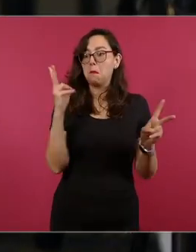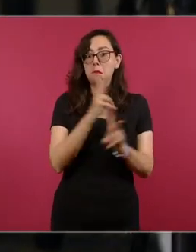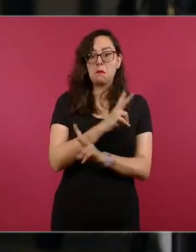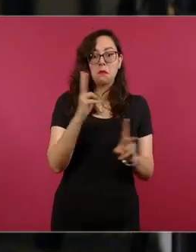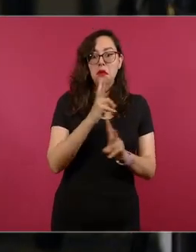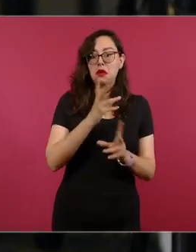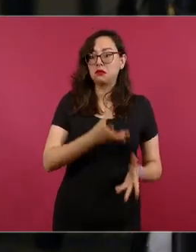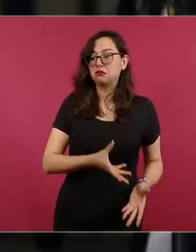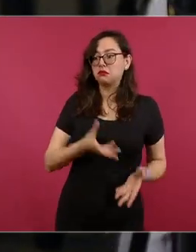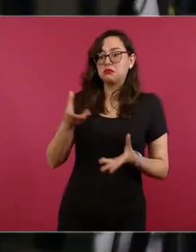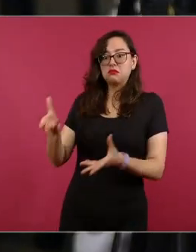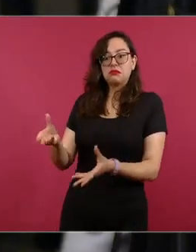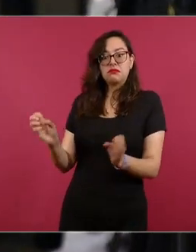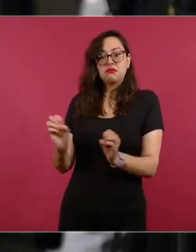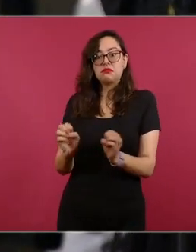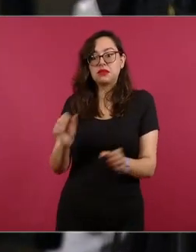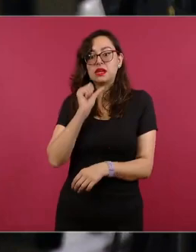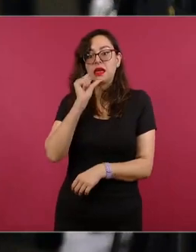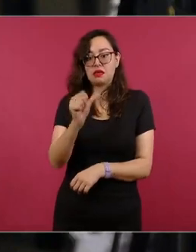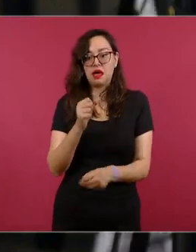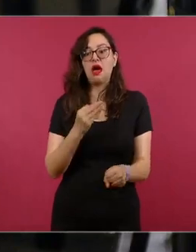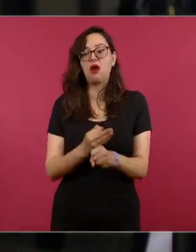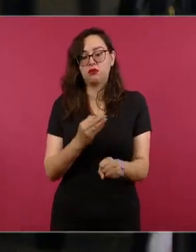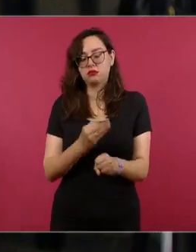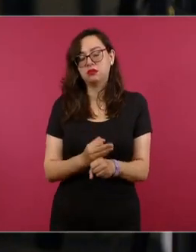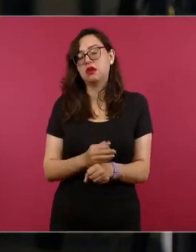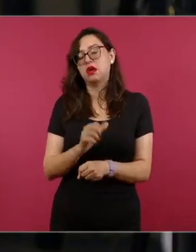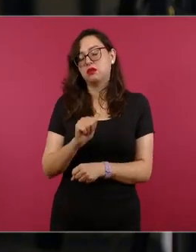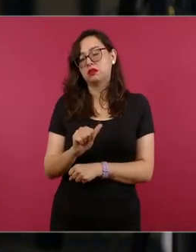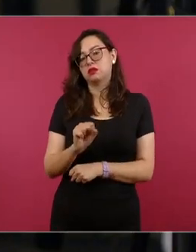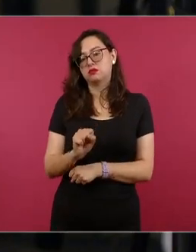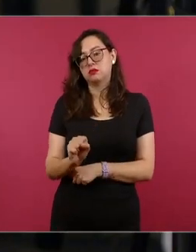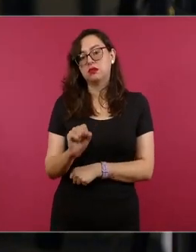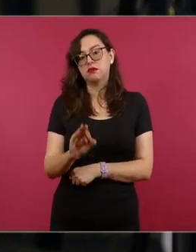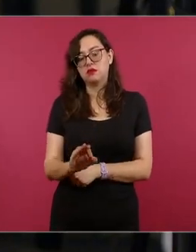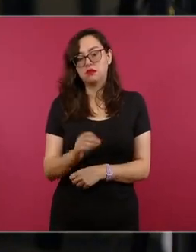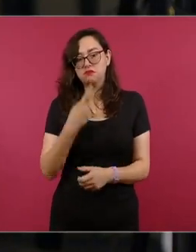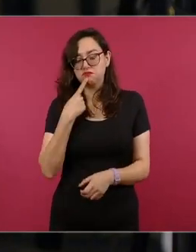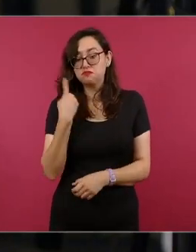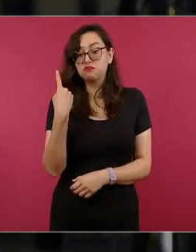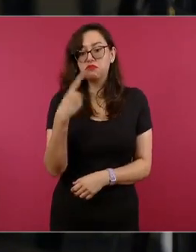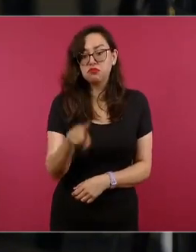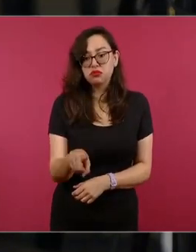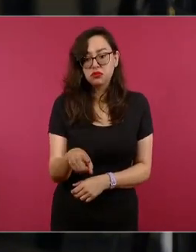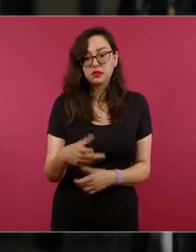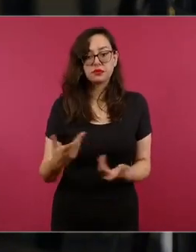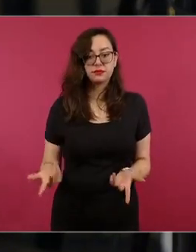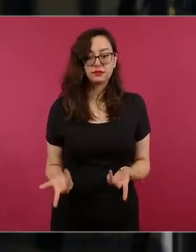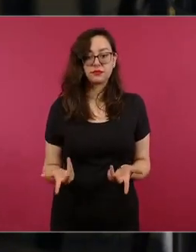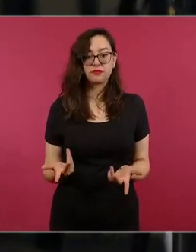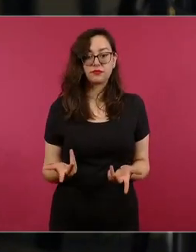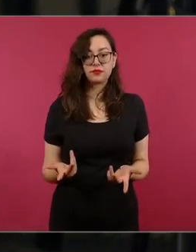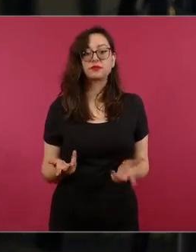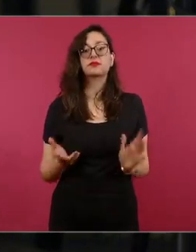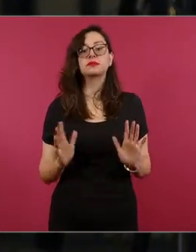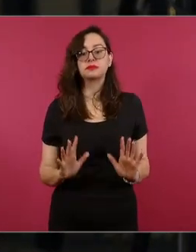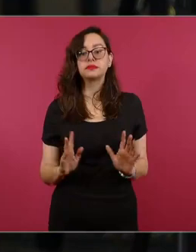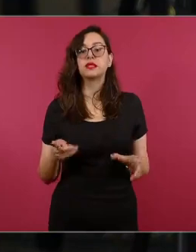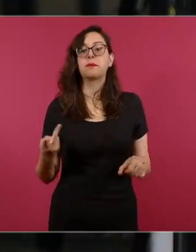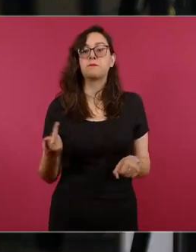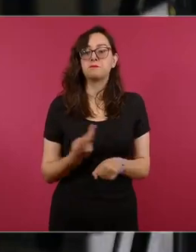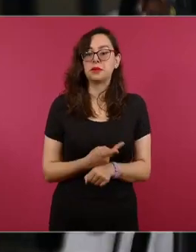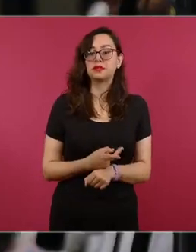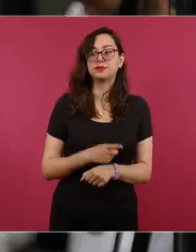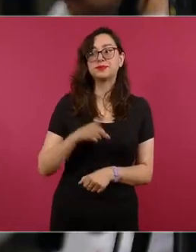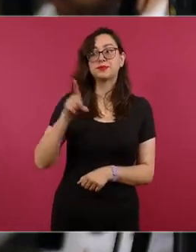Auditoría Superior de la Federación. Bueno, en este contexto me llegó el mensaje de los queretanos acerca de